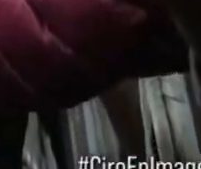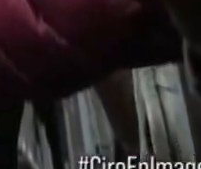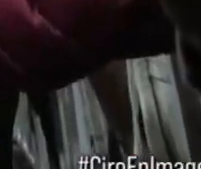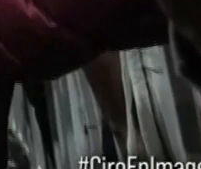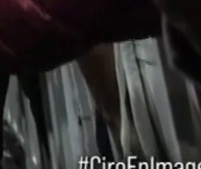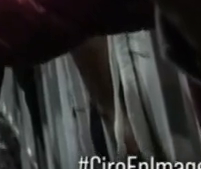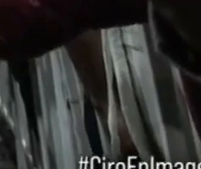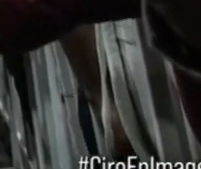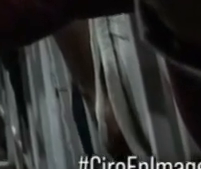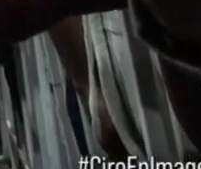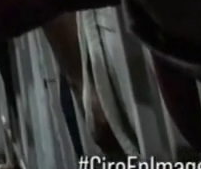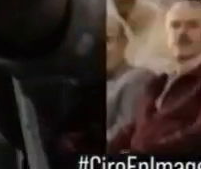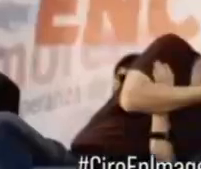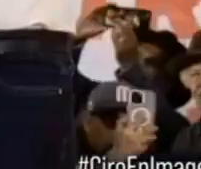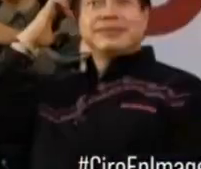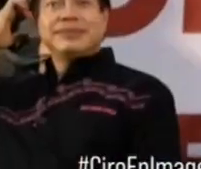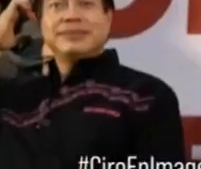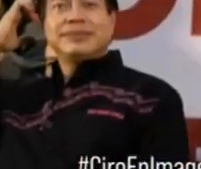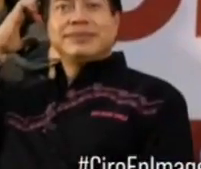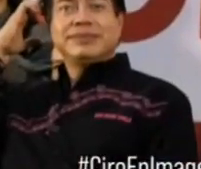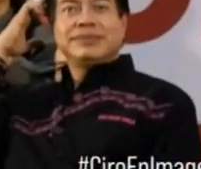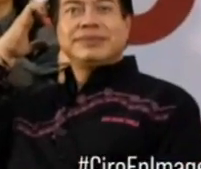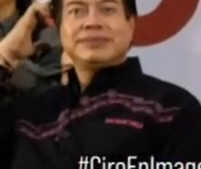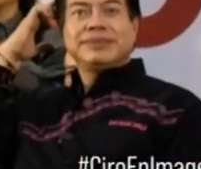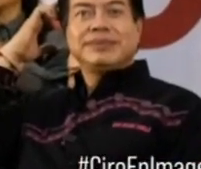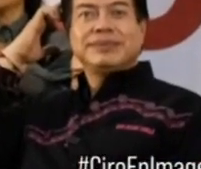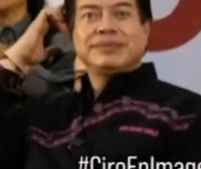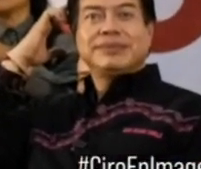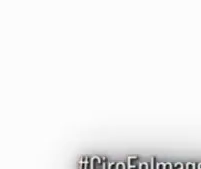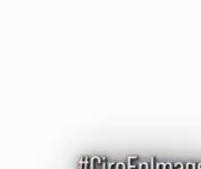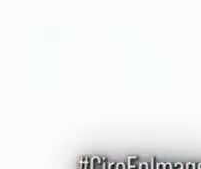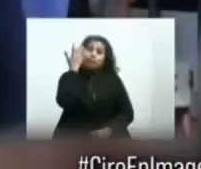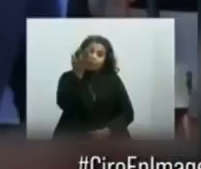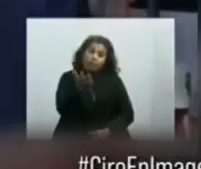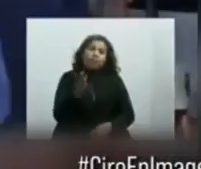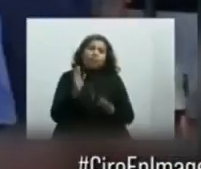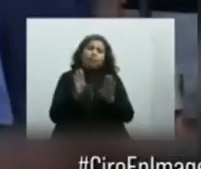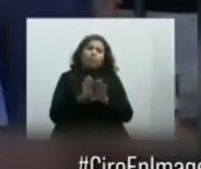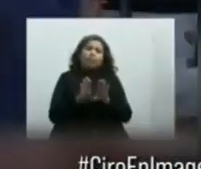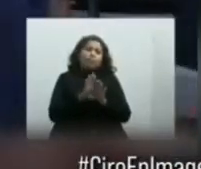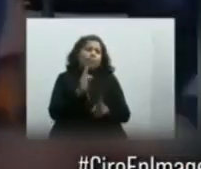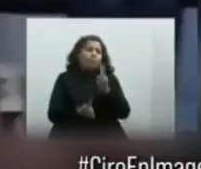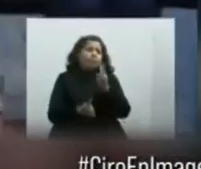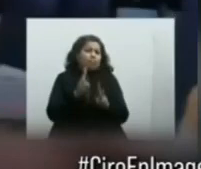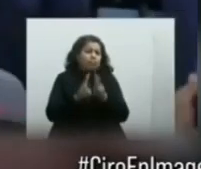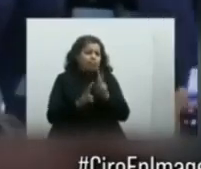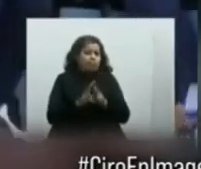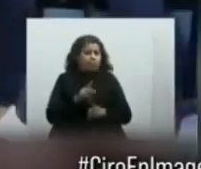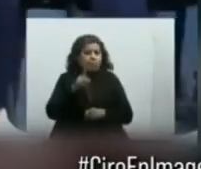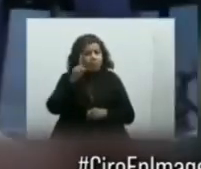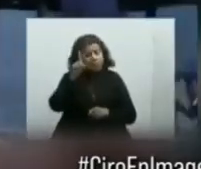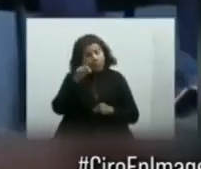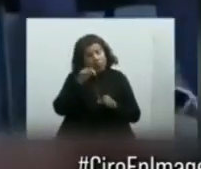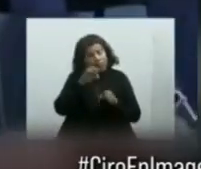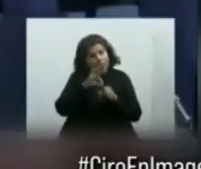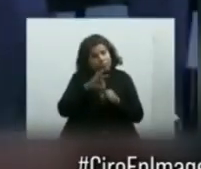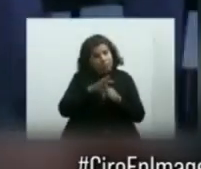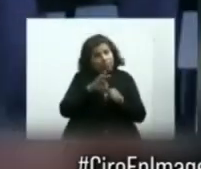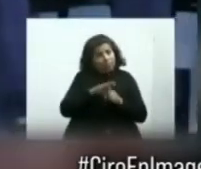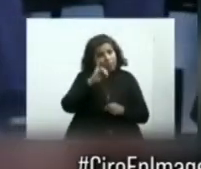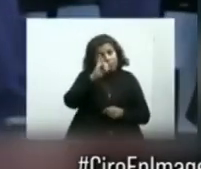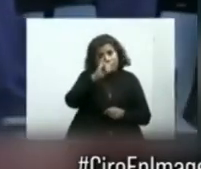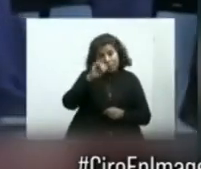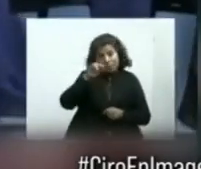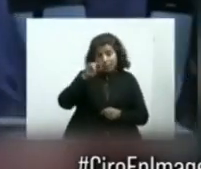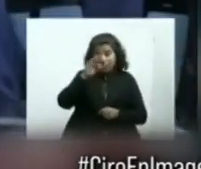estuviera en el templete y además dijo esto. El Instituto Nacional Electoral nos